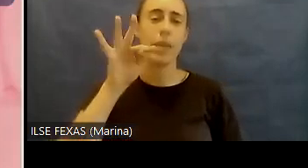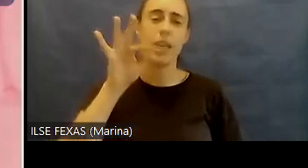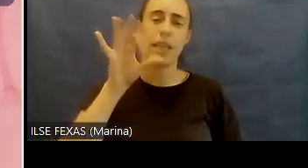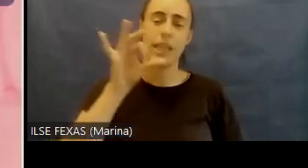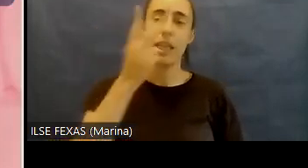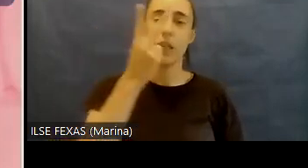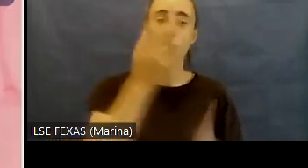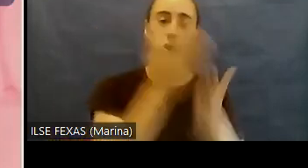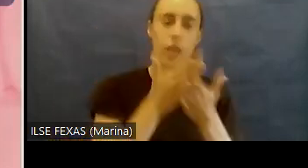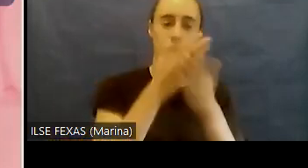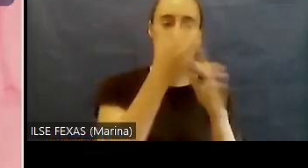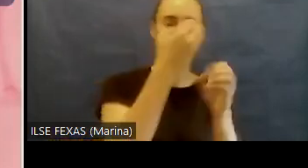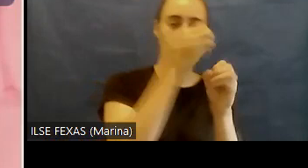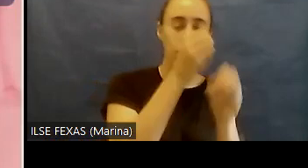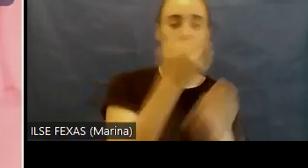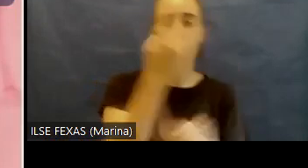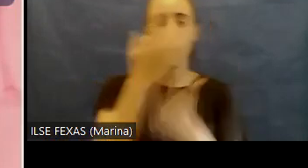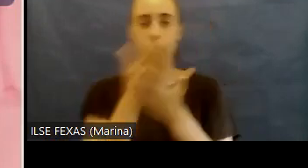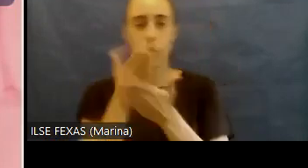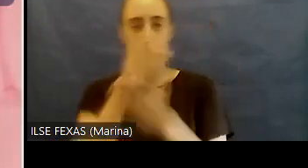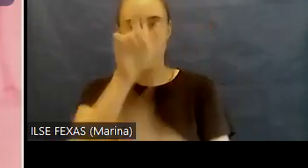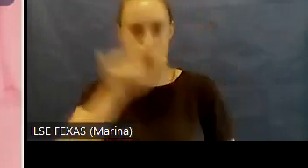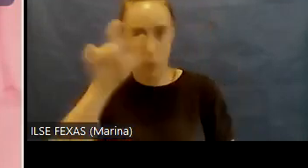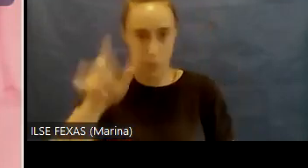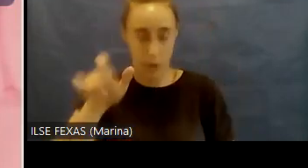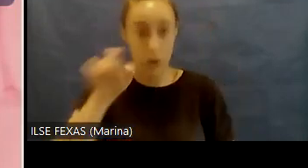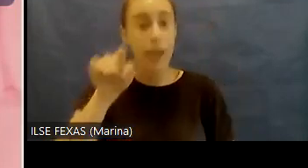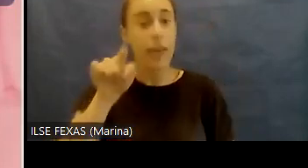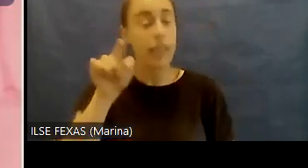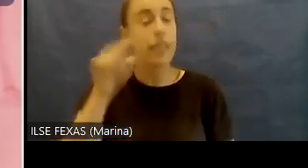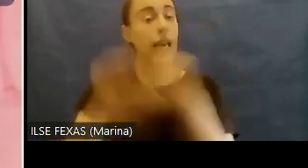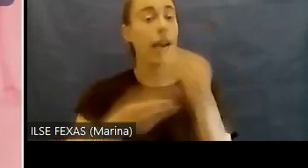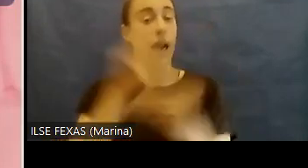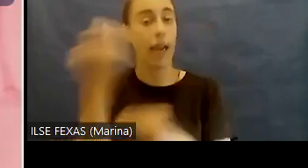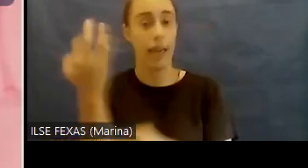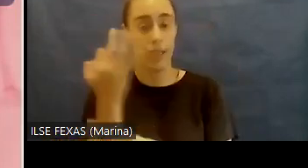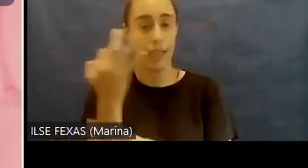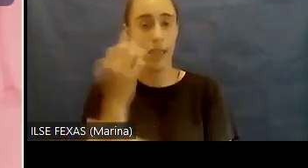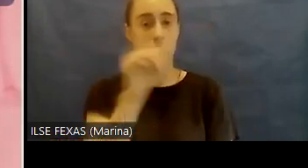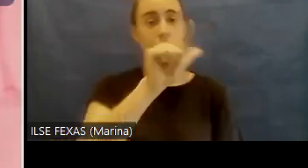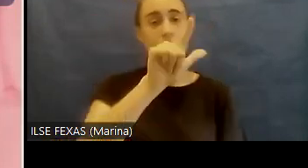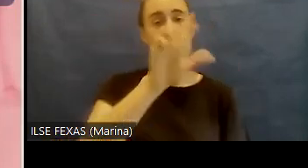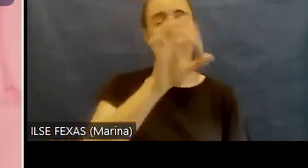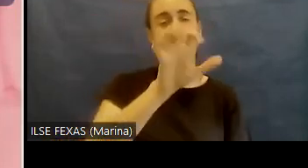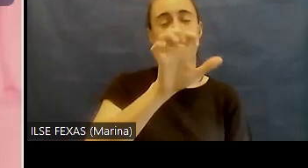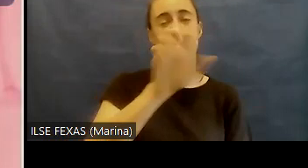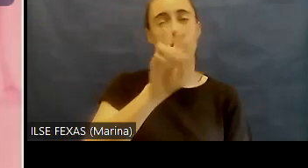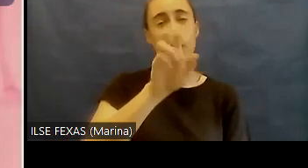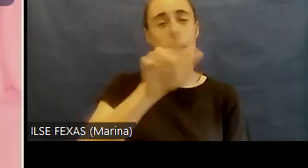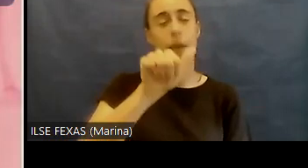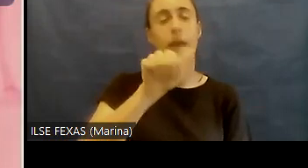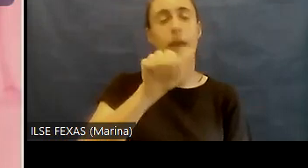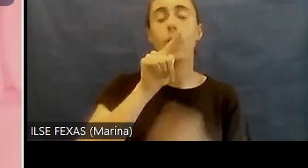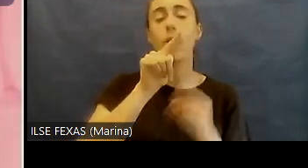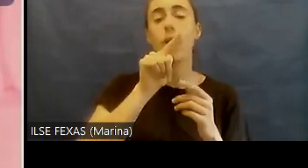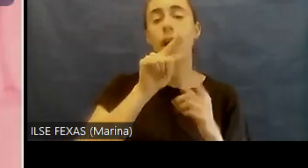humanos, específicamente ya en humanos. En este lo que se hizo fue comparar el gel de aloe vera en su efecto